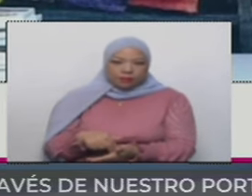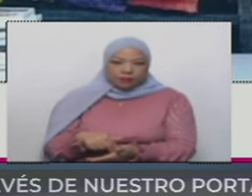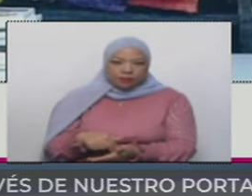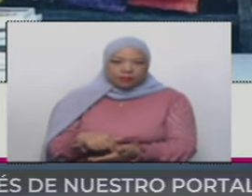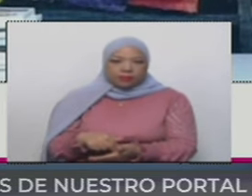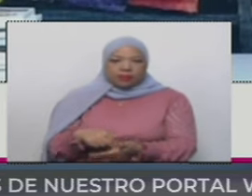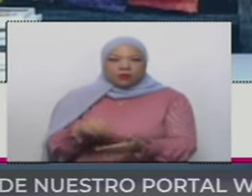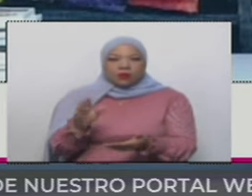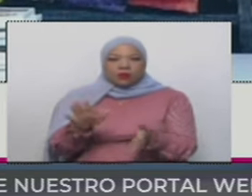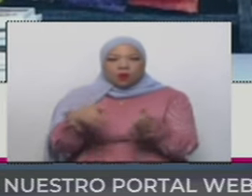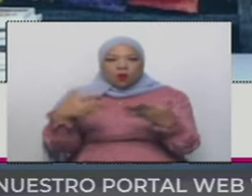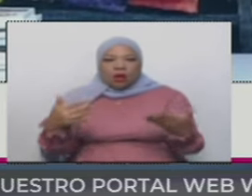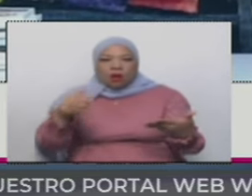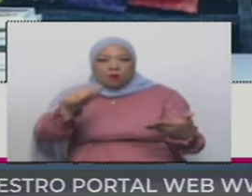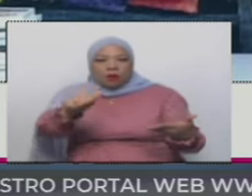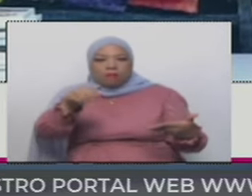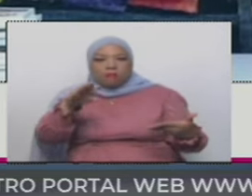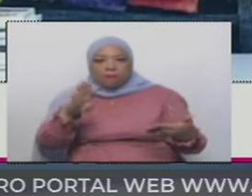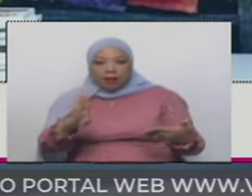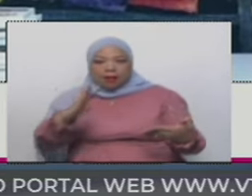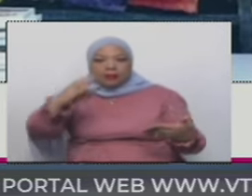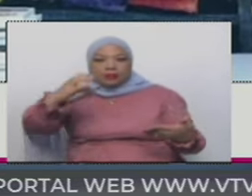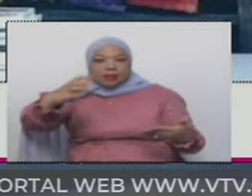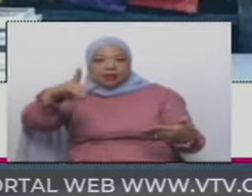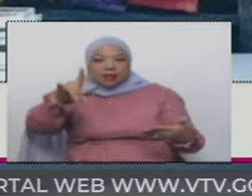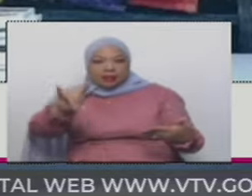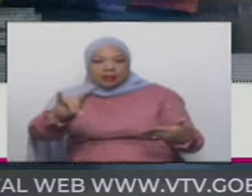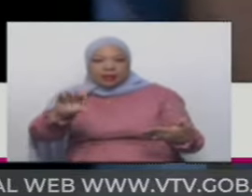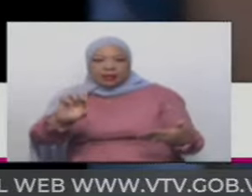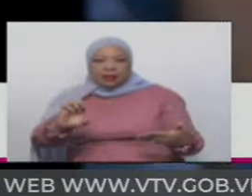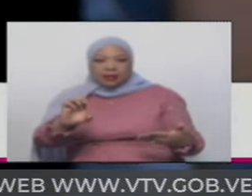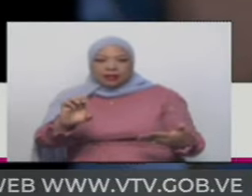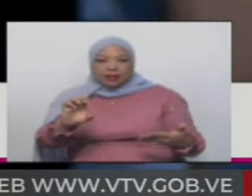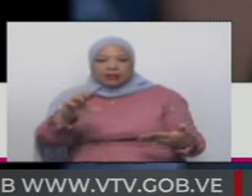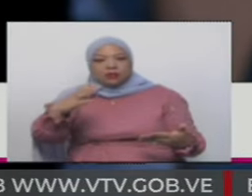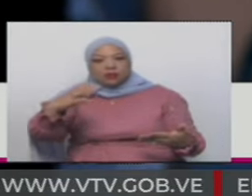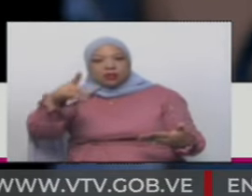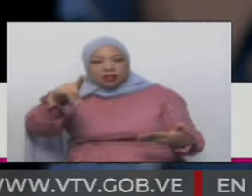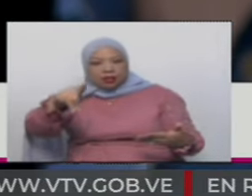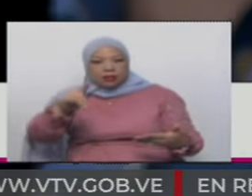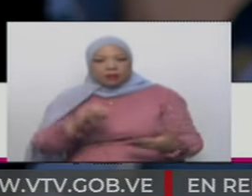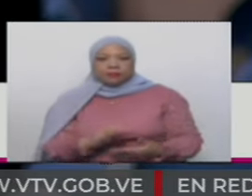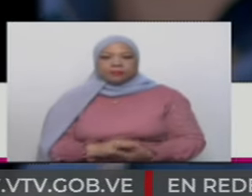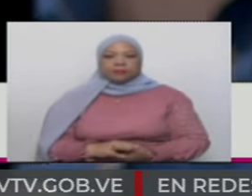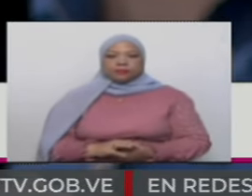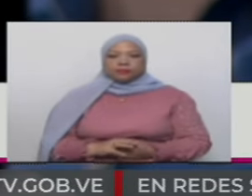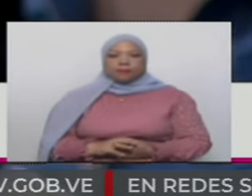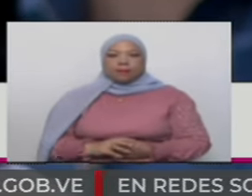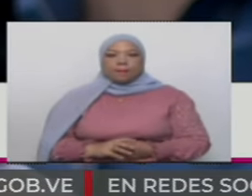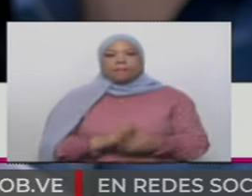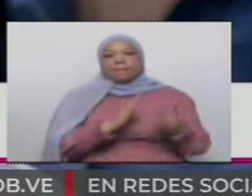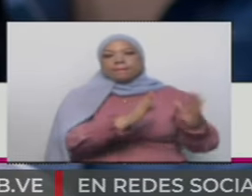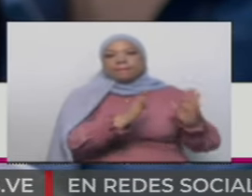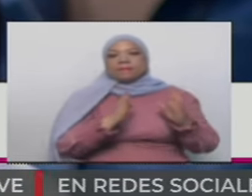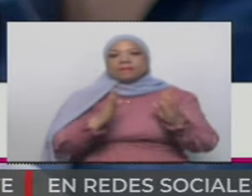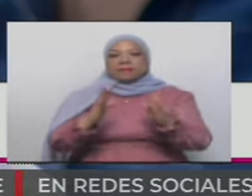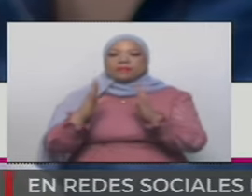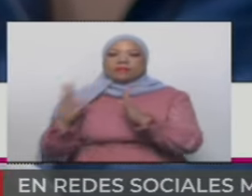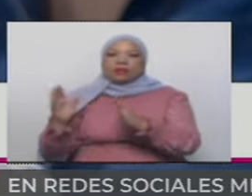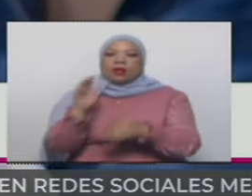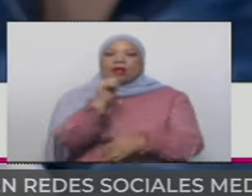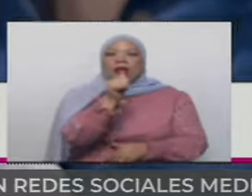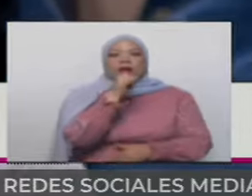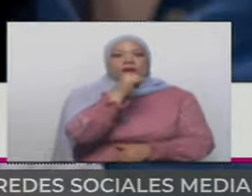Cuerpo A, cuerpo B, cuerpo D y cuerpo, no, cuerpo C y cuerpo D. El A era